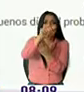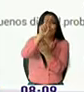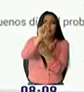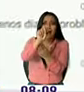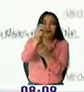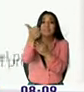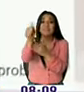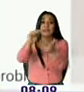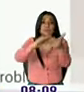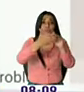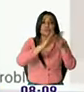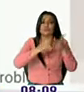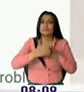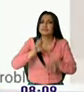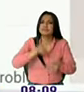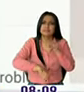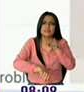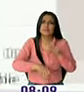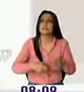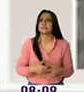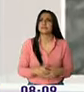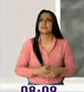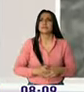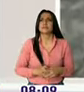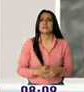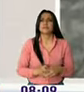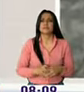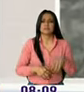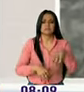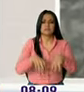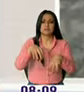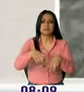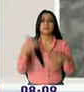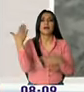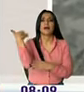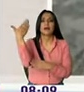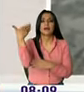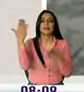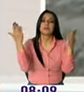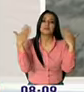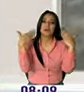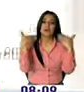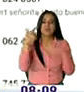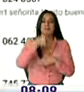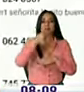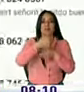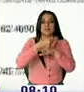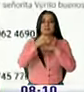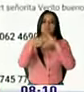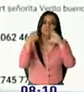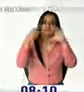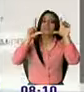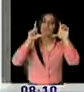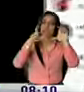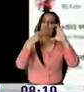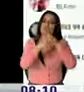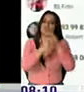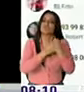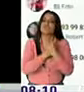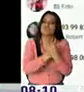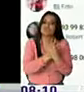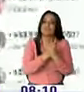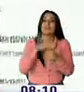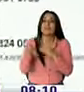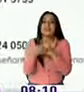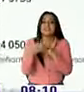inservible, increíble puede decir esto, ¿eh? Esto para la alcaldía de Guayas, que nos va mandando fotitos. De cariño les mandamos. Yapita de los Quiteños se